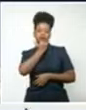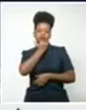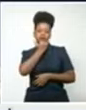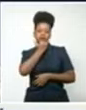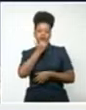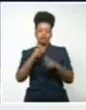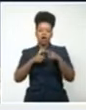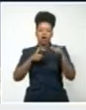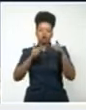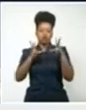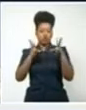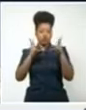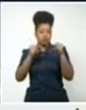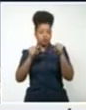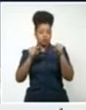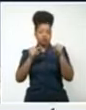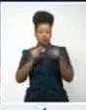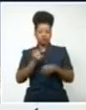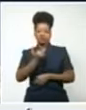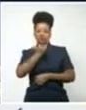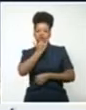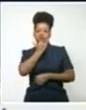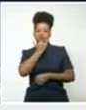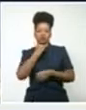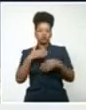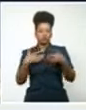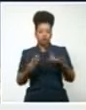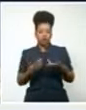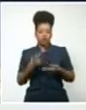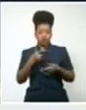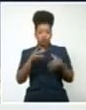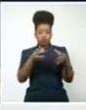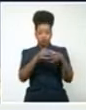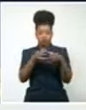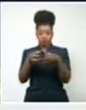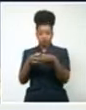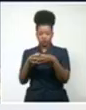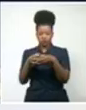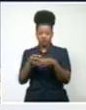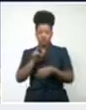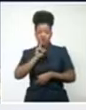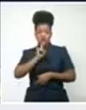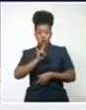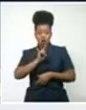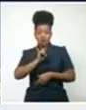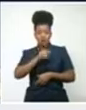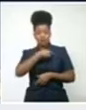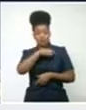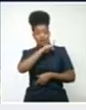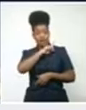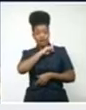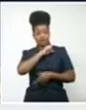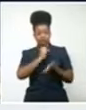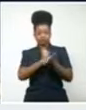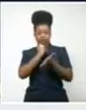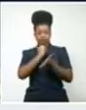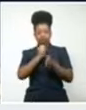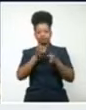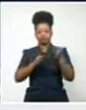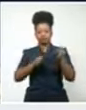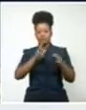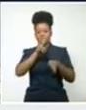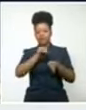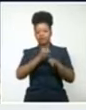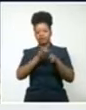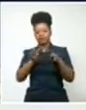casos, todos se concentran. Hay 2 de los 9 casos entre 20 y 39 años y 7